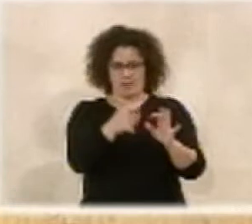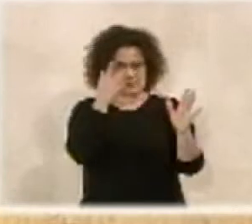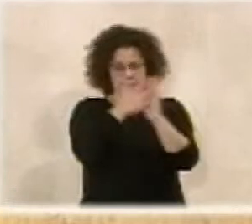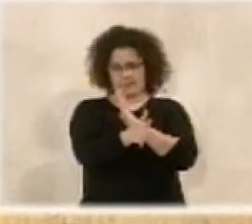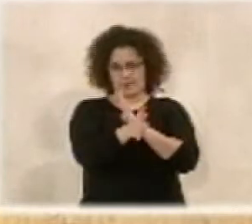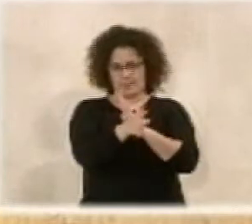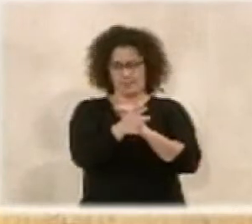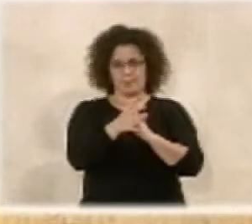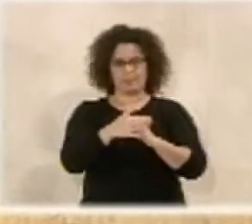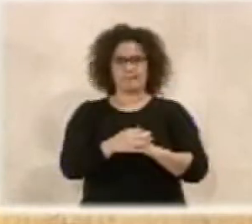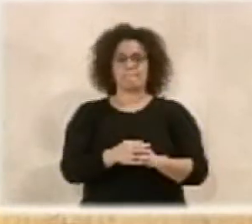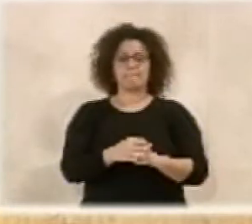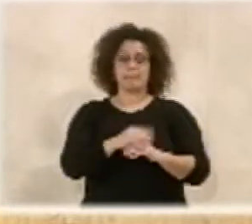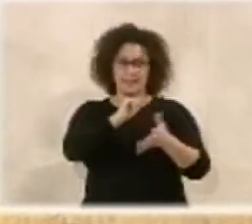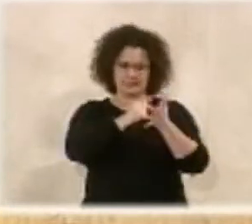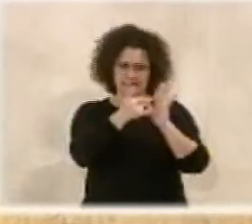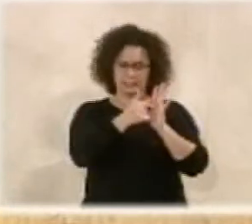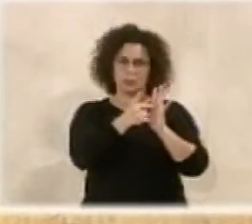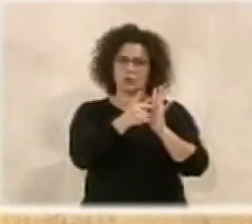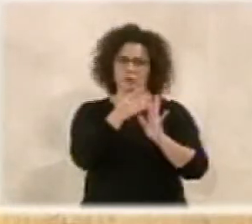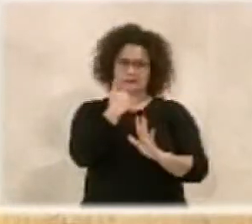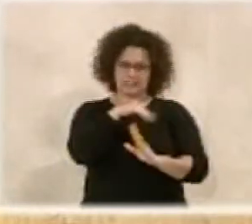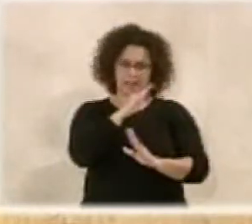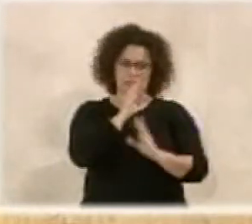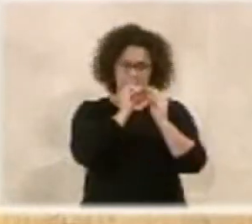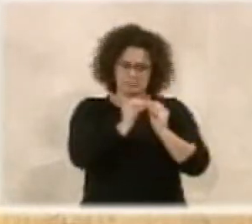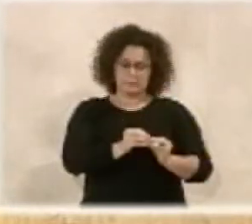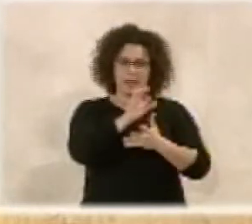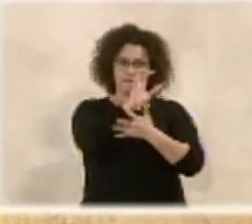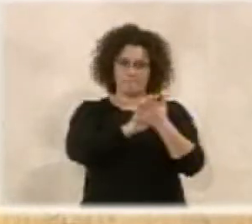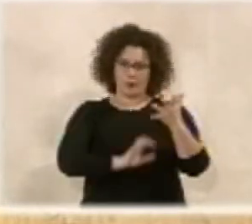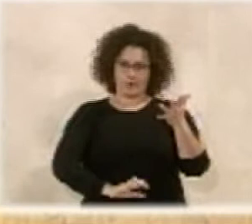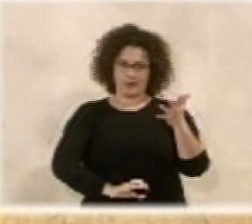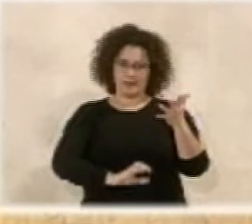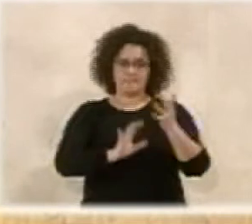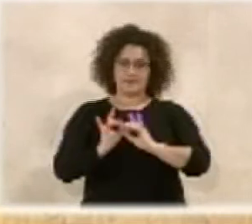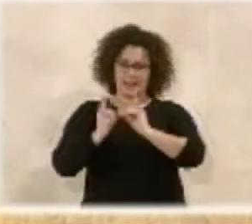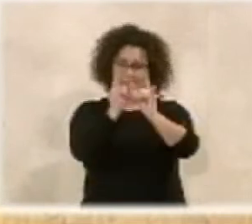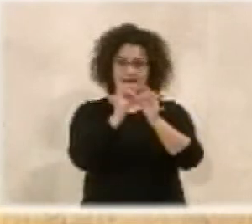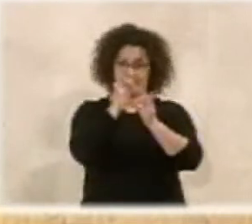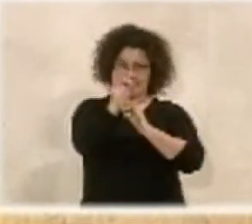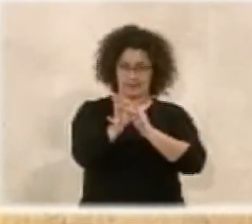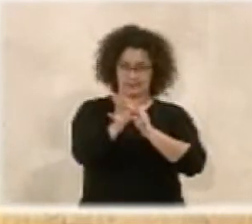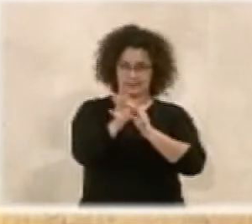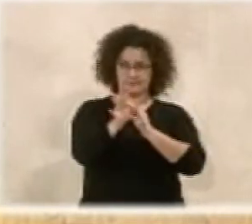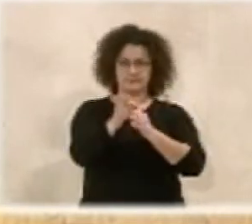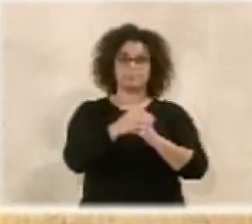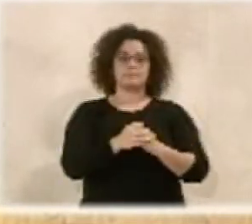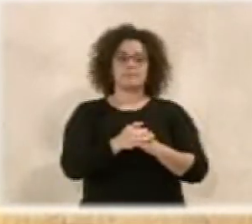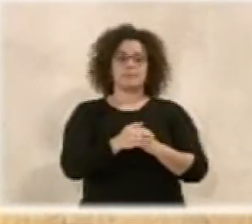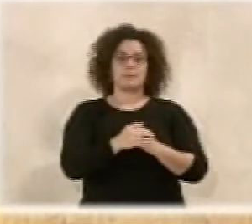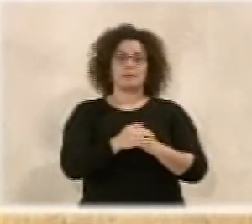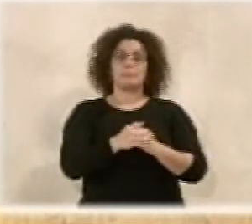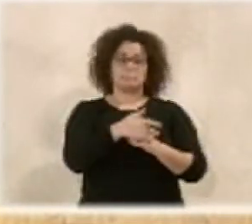definitiva. Los técnicos están elaborando un informe de los jardines del Alquián, a los que también han